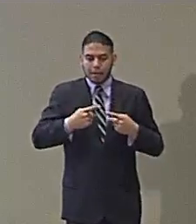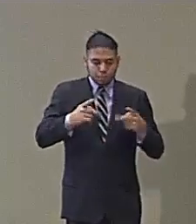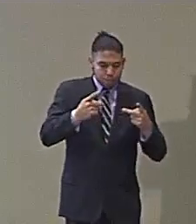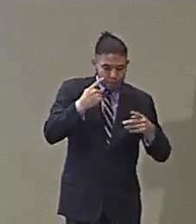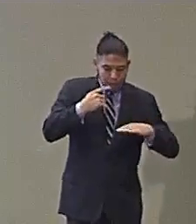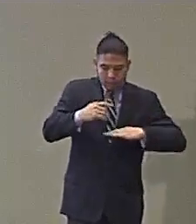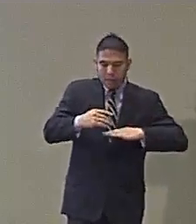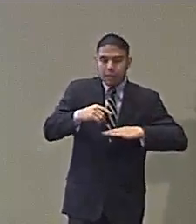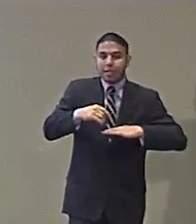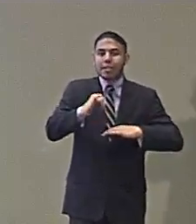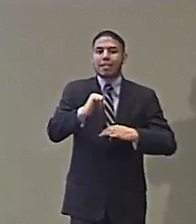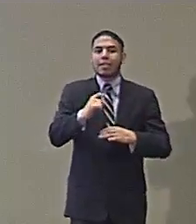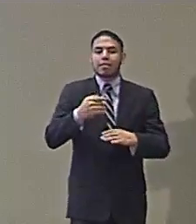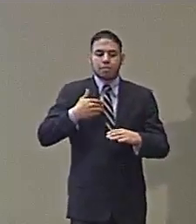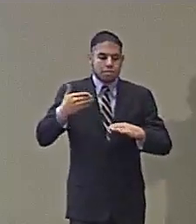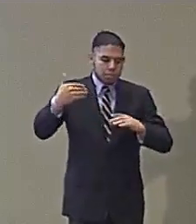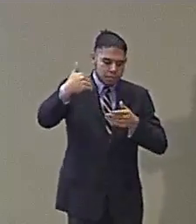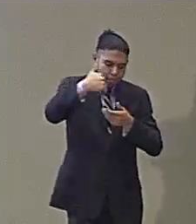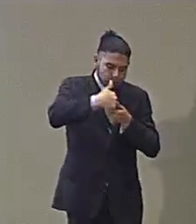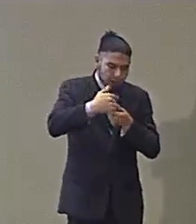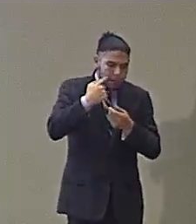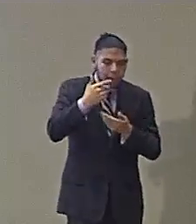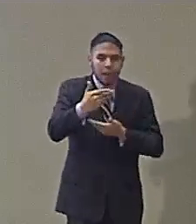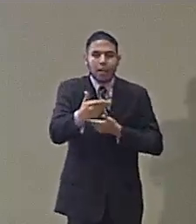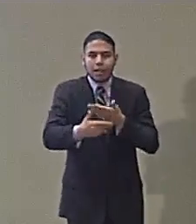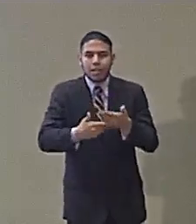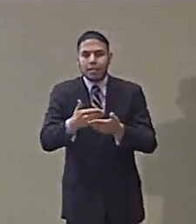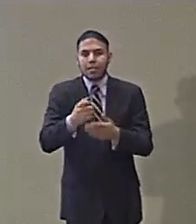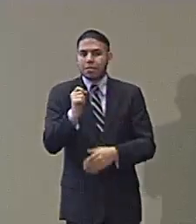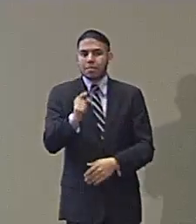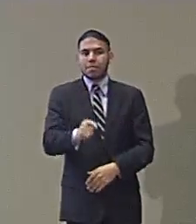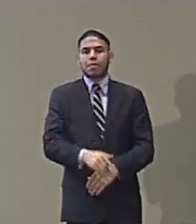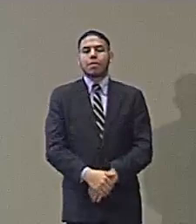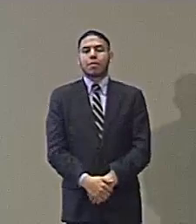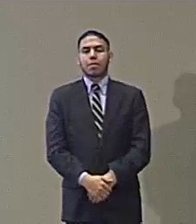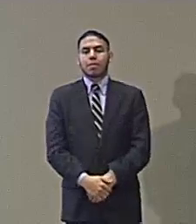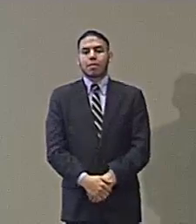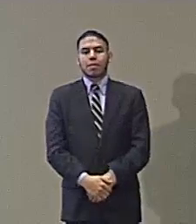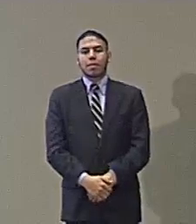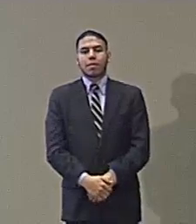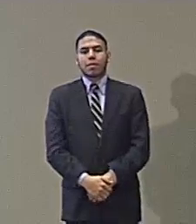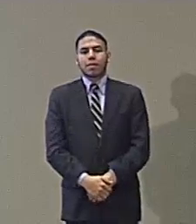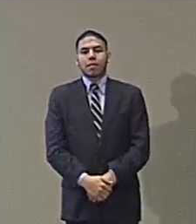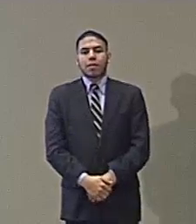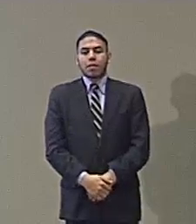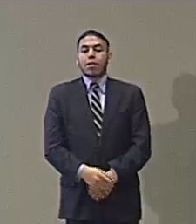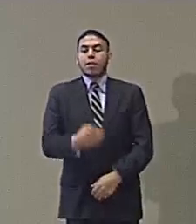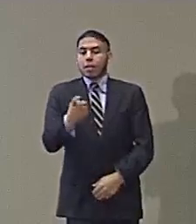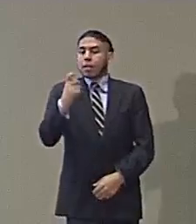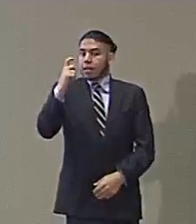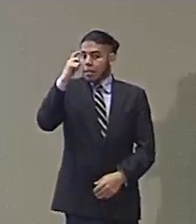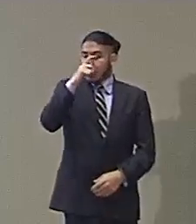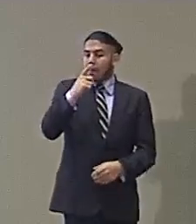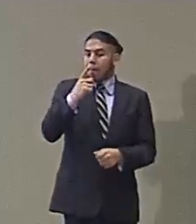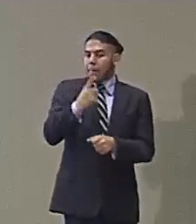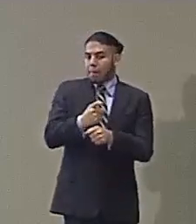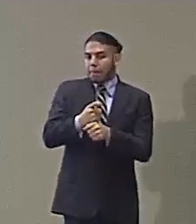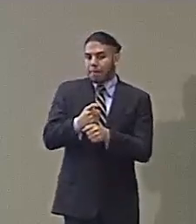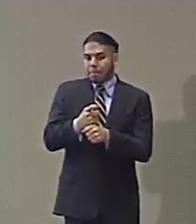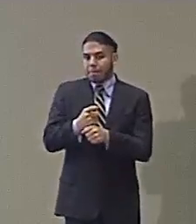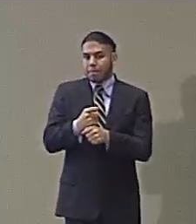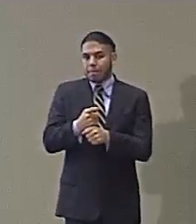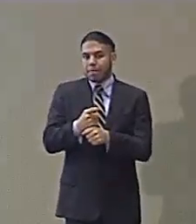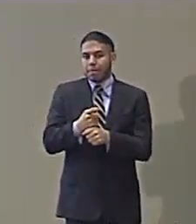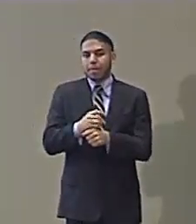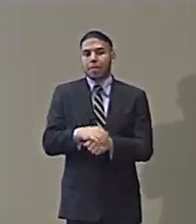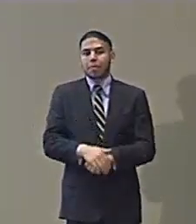él es el que acude a solicitar el servicio turístico entonces primera efecto destructivo con el cual que tenemos independientemente